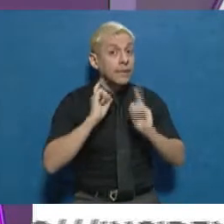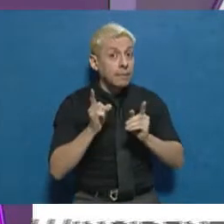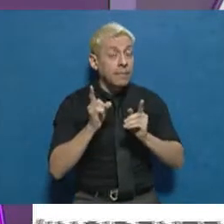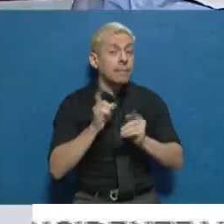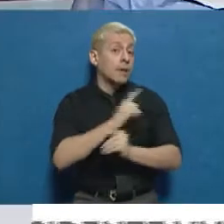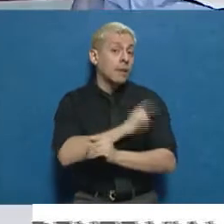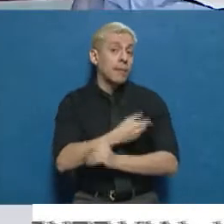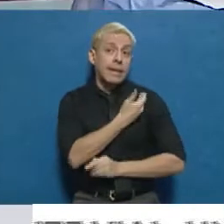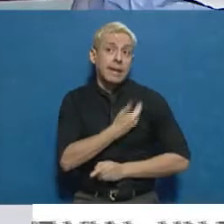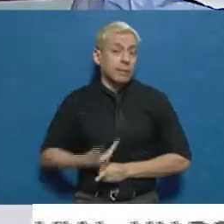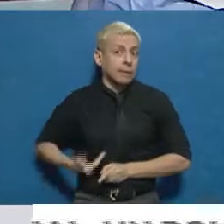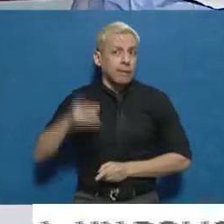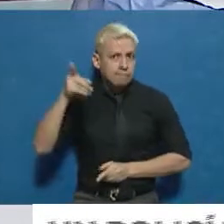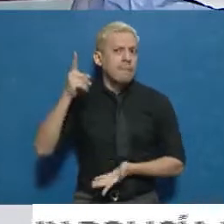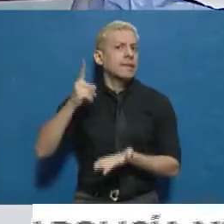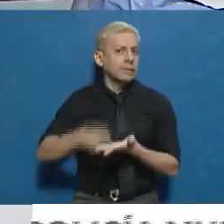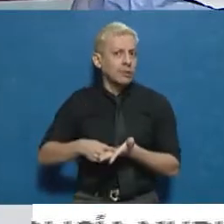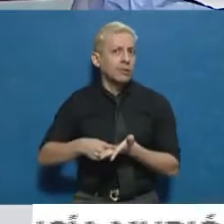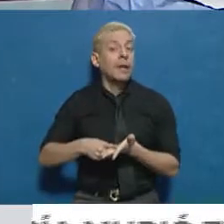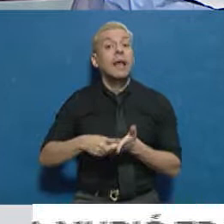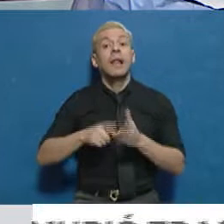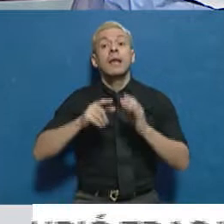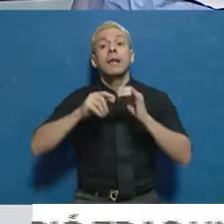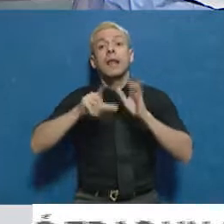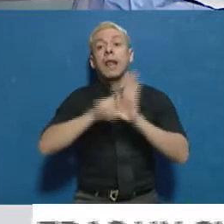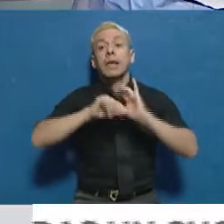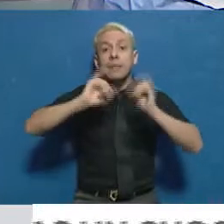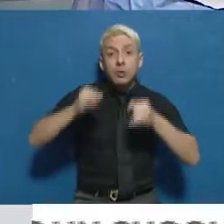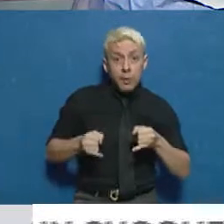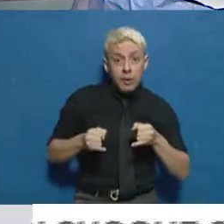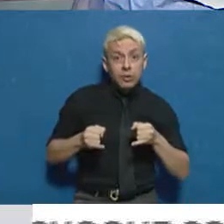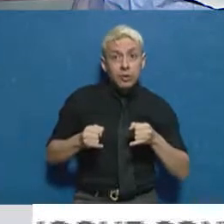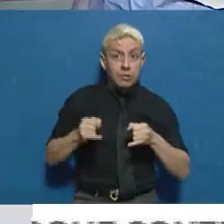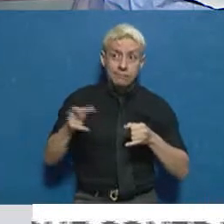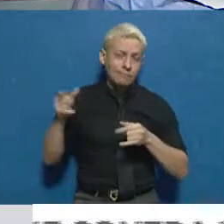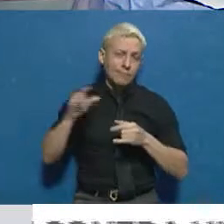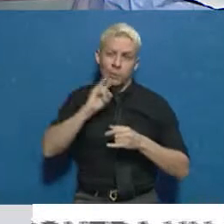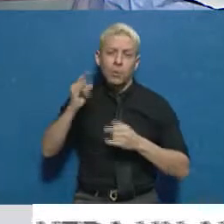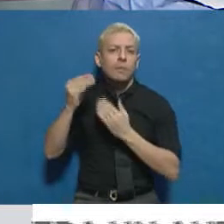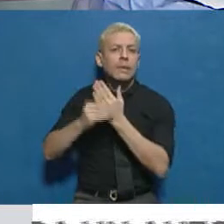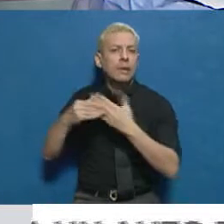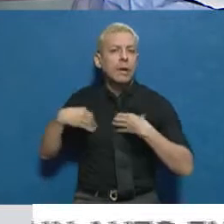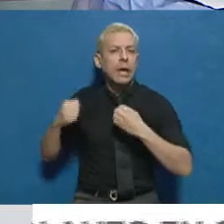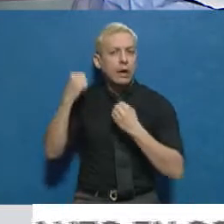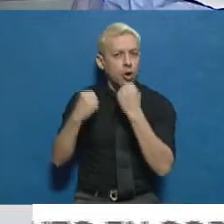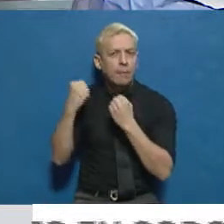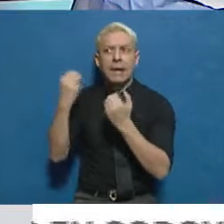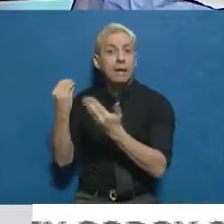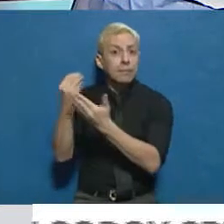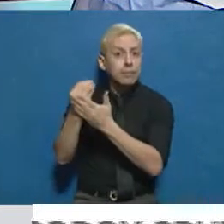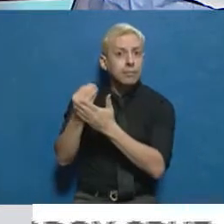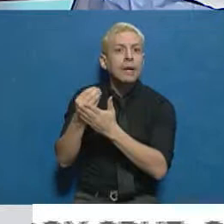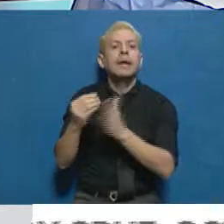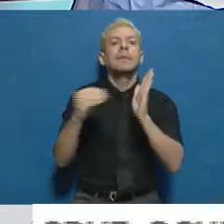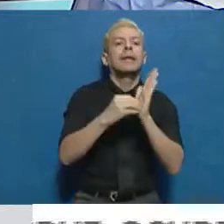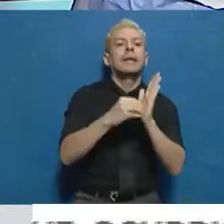Ejecutivo, en algún punto cuando plantee la ley de presupuesto a través del Ministerio de Economía, de dejarlo o no. Habrá que ver si eso se sostiene